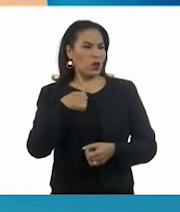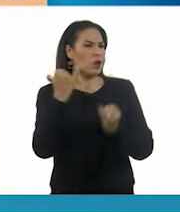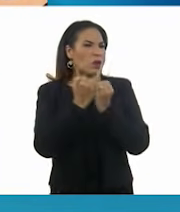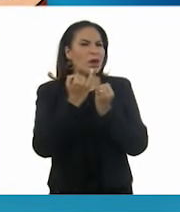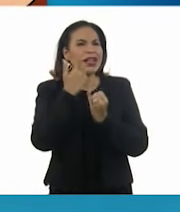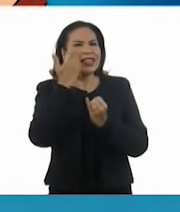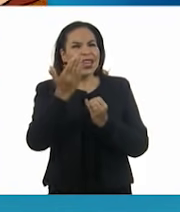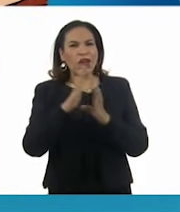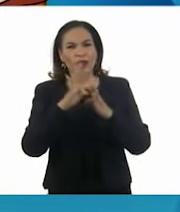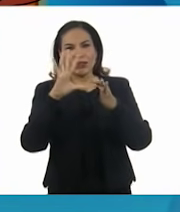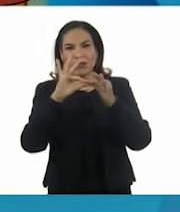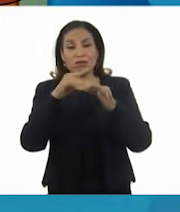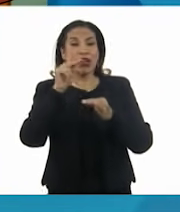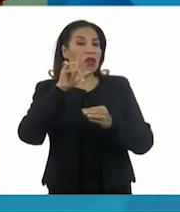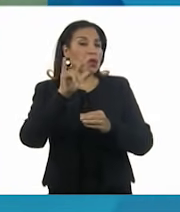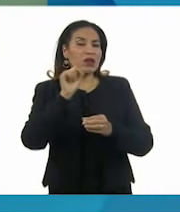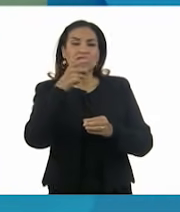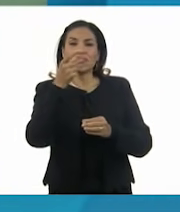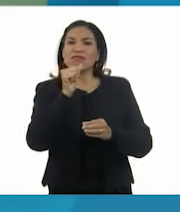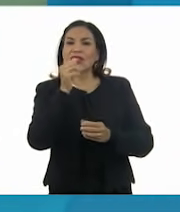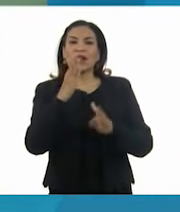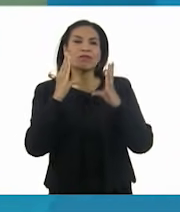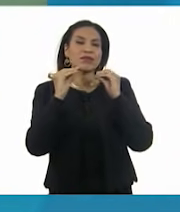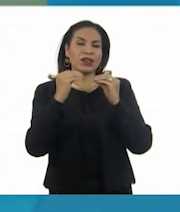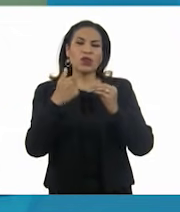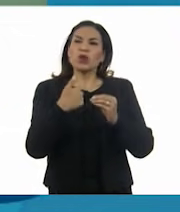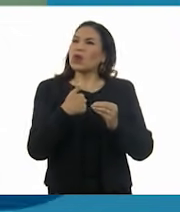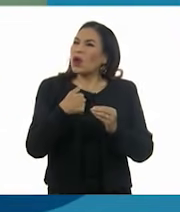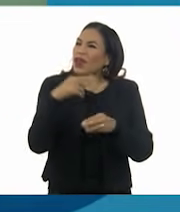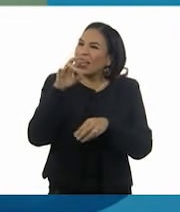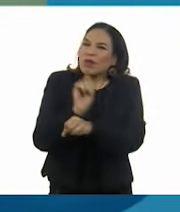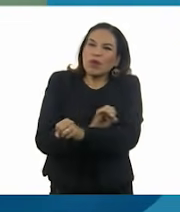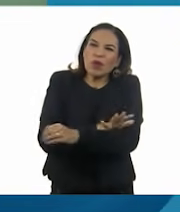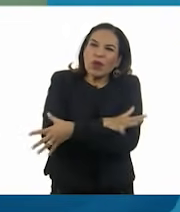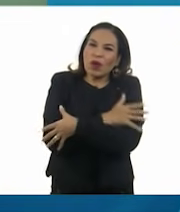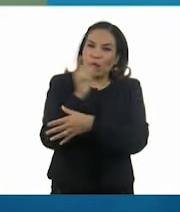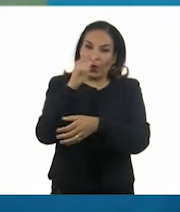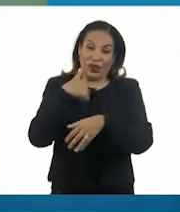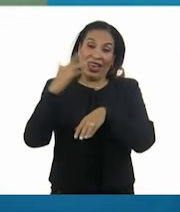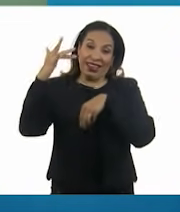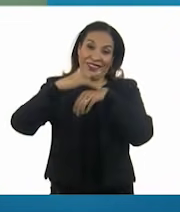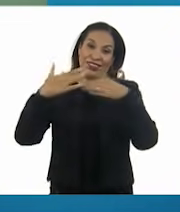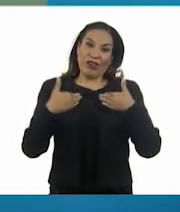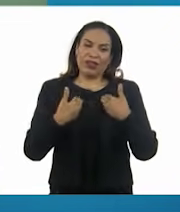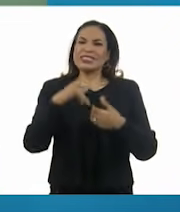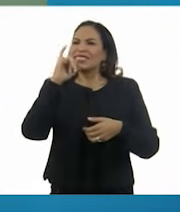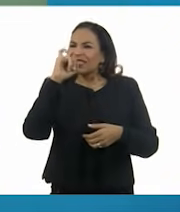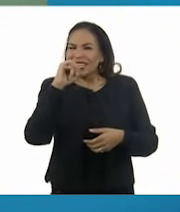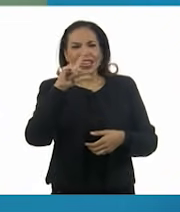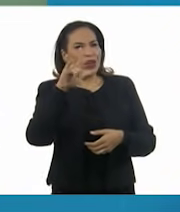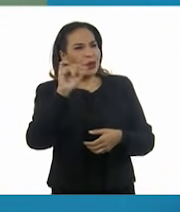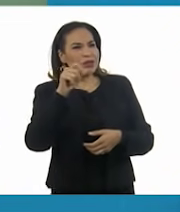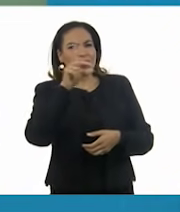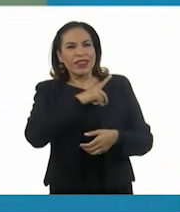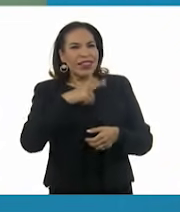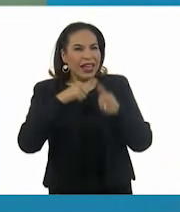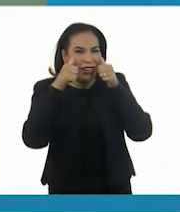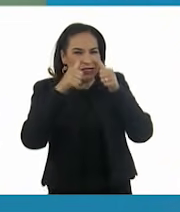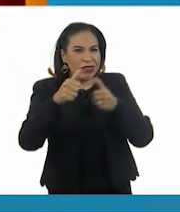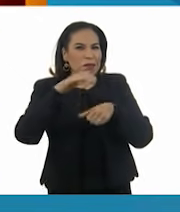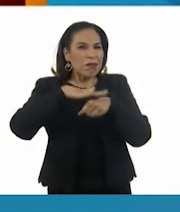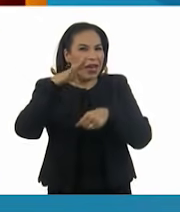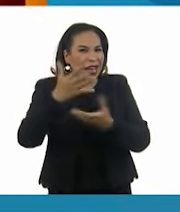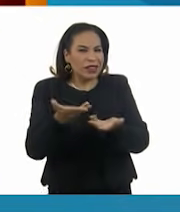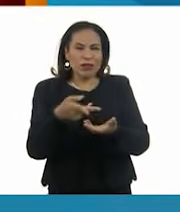también quiero contarles, pero Luis no me deja hablar. Es que estoy muy emocionado de que al fin me va a tocar. Pues sí Luis, pero debes escuchar a los